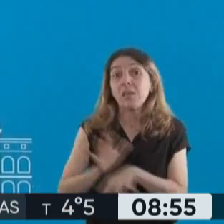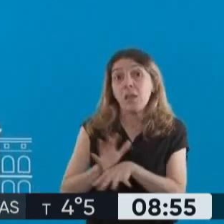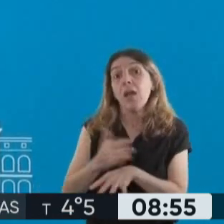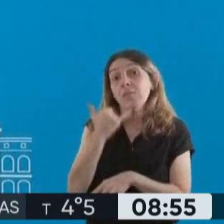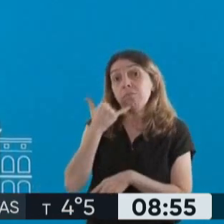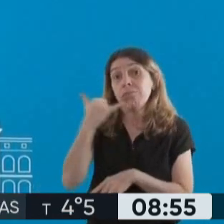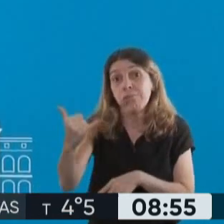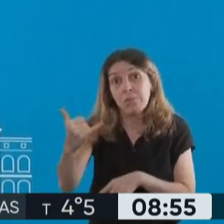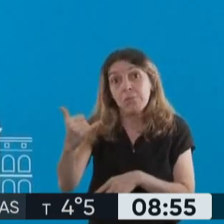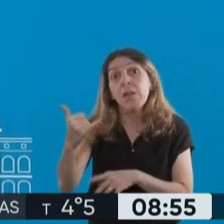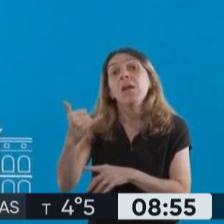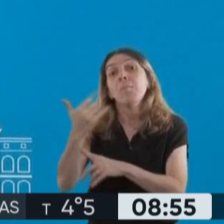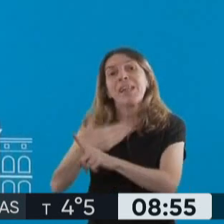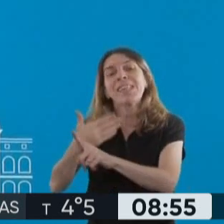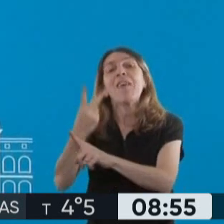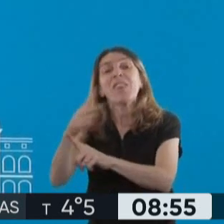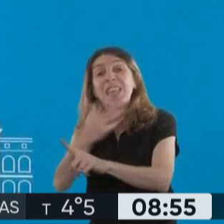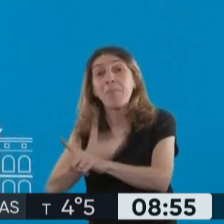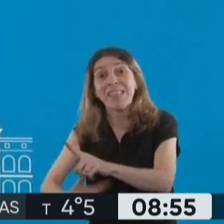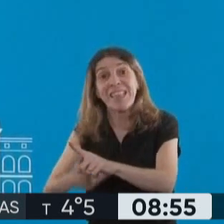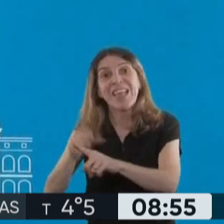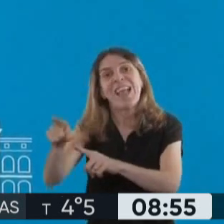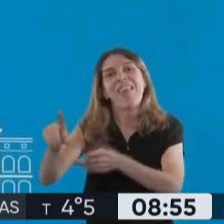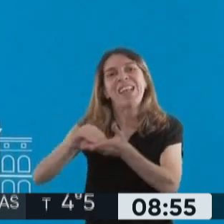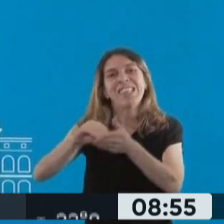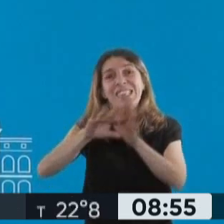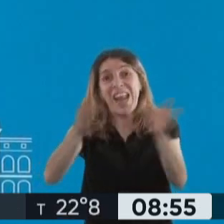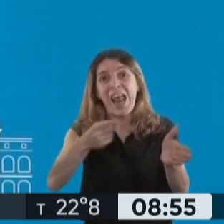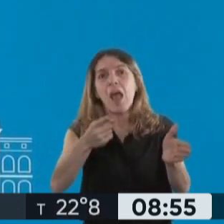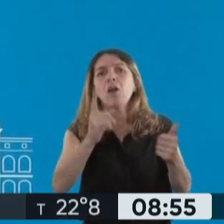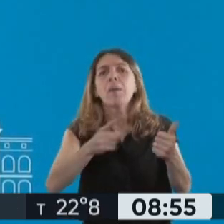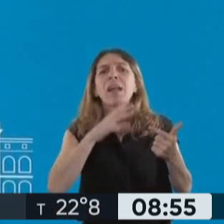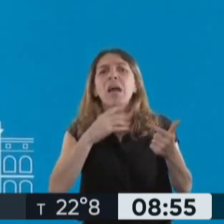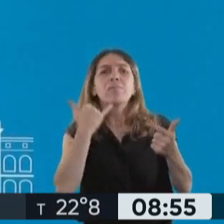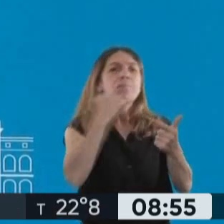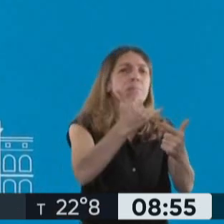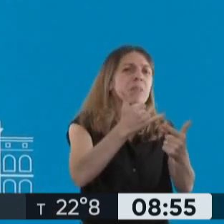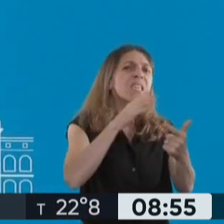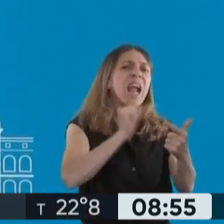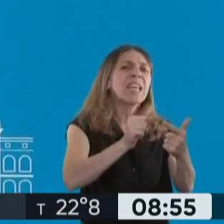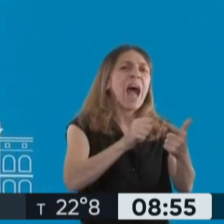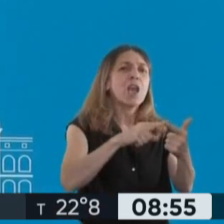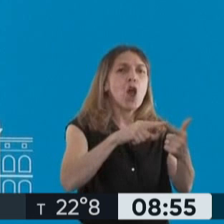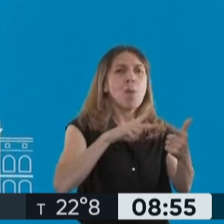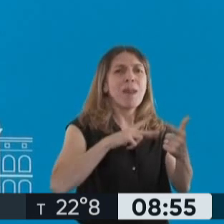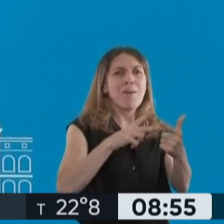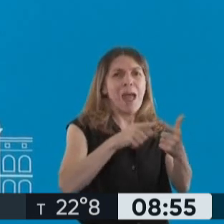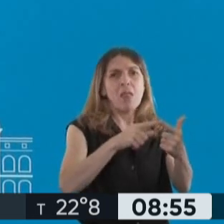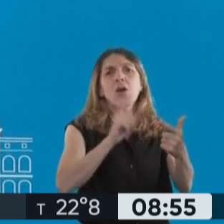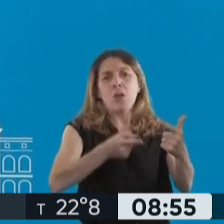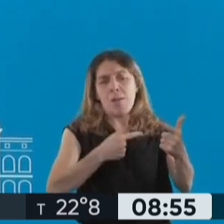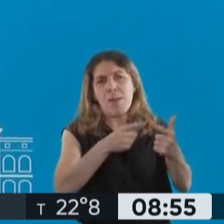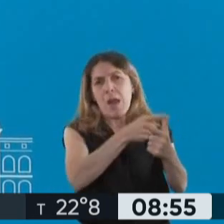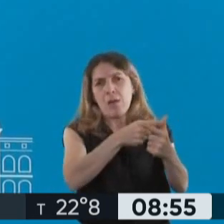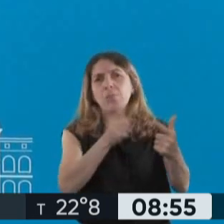con la presidenta, con la vicepresidenta, la presidenta del Senado, también así con su secretario privado y de diferentes maneras, tanto yo